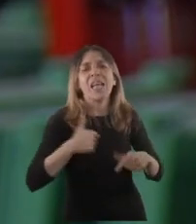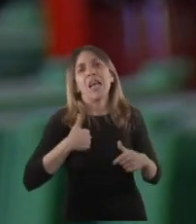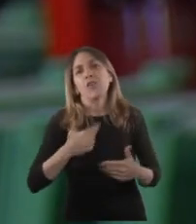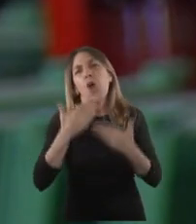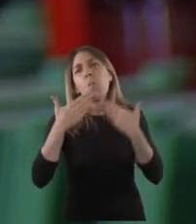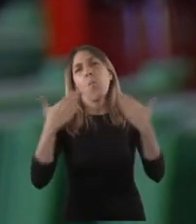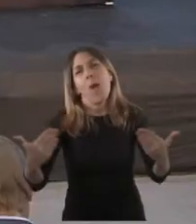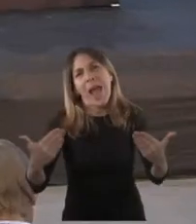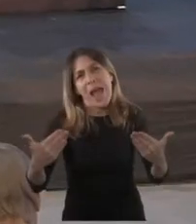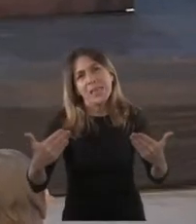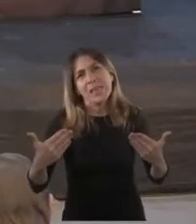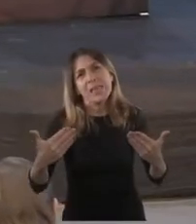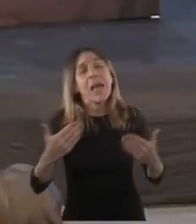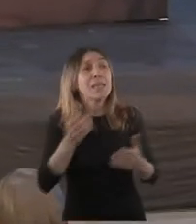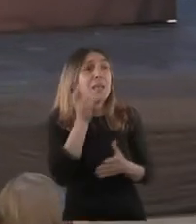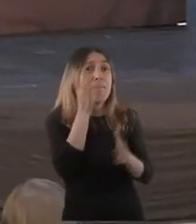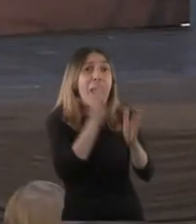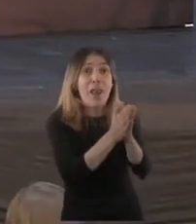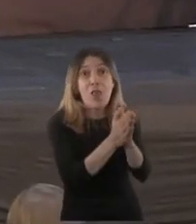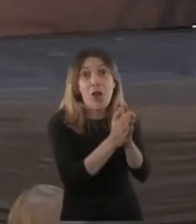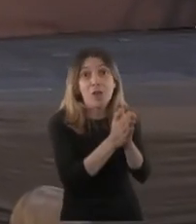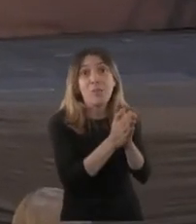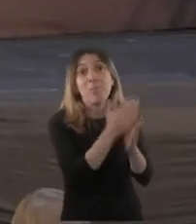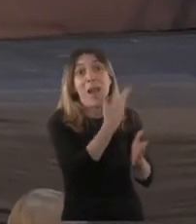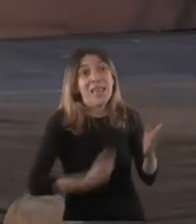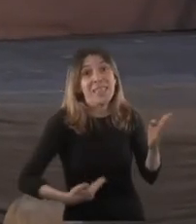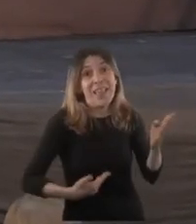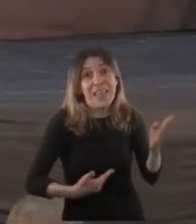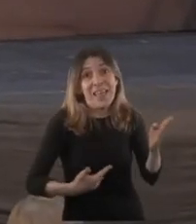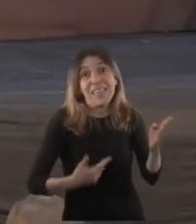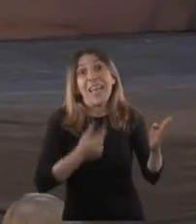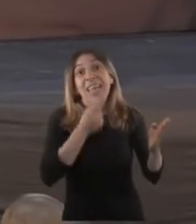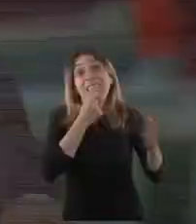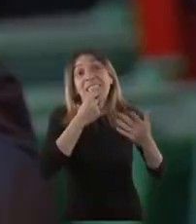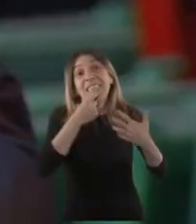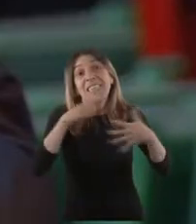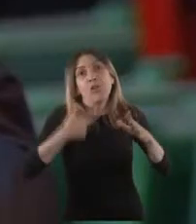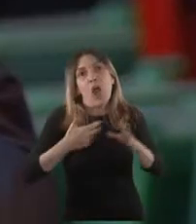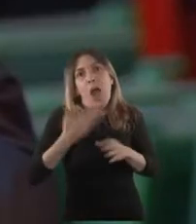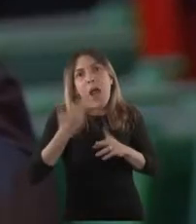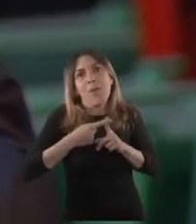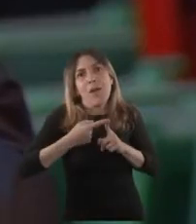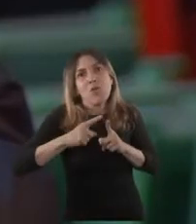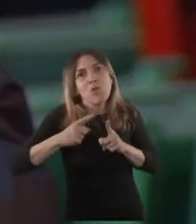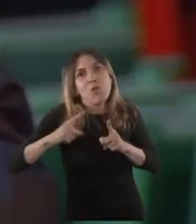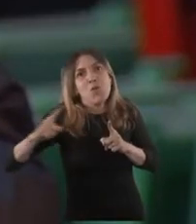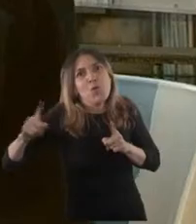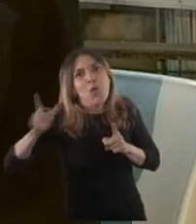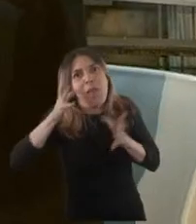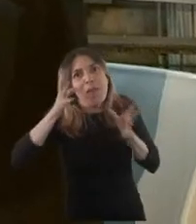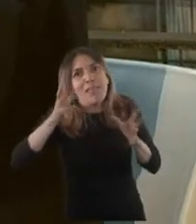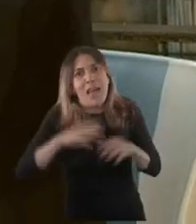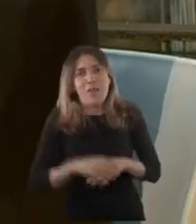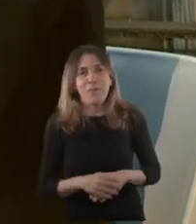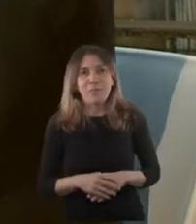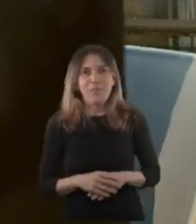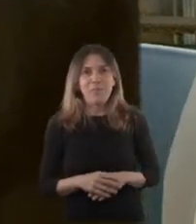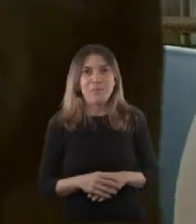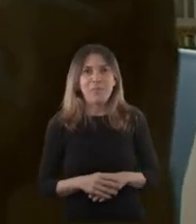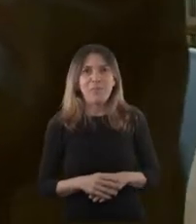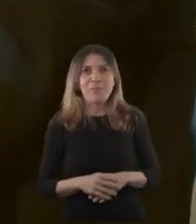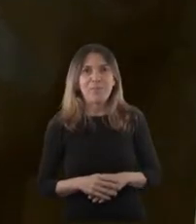agradezco mucho y les pido perdón, señor presidente, si me he extendido demasiado.